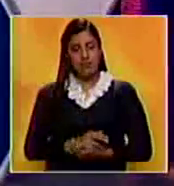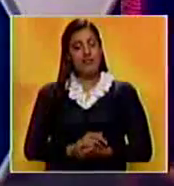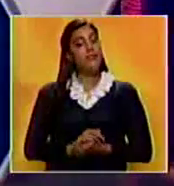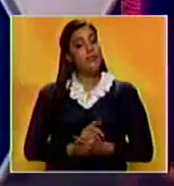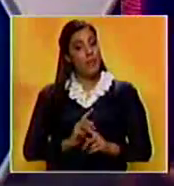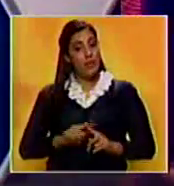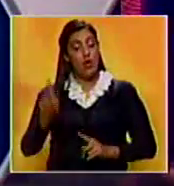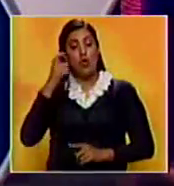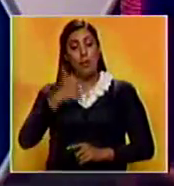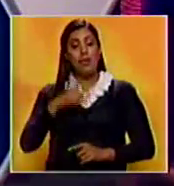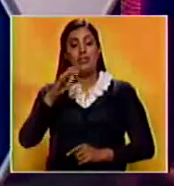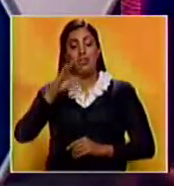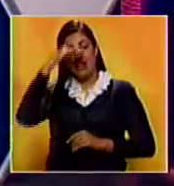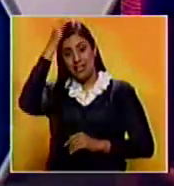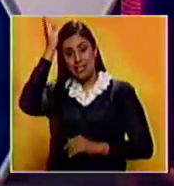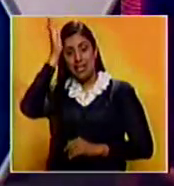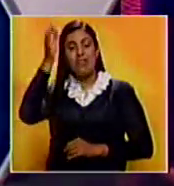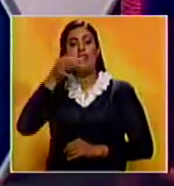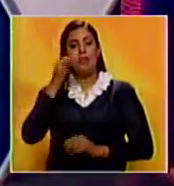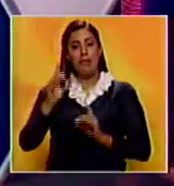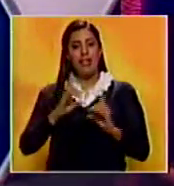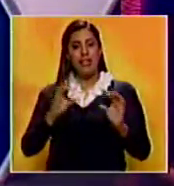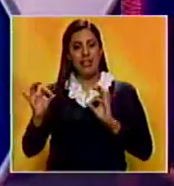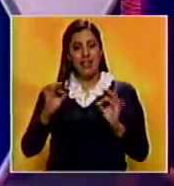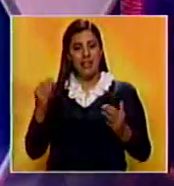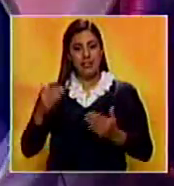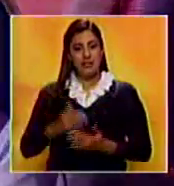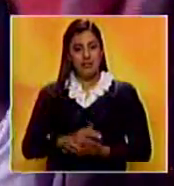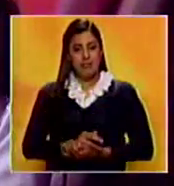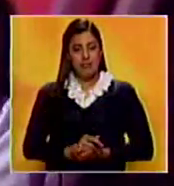Y el chef personal de Rihanna reveló su dieta.